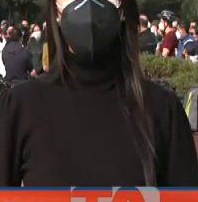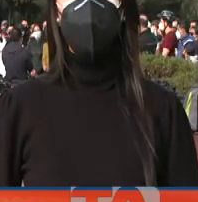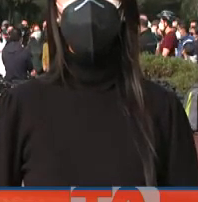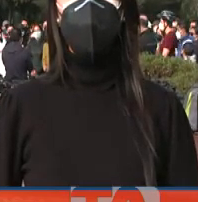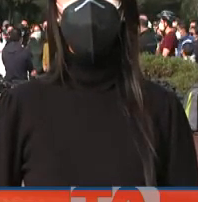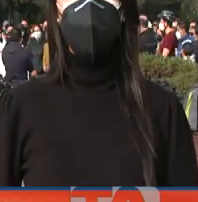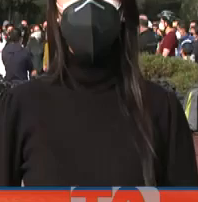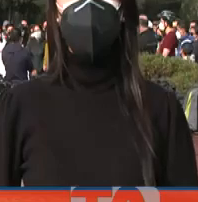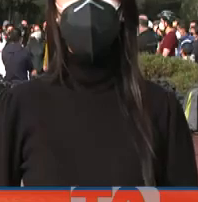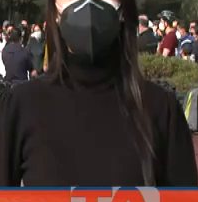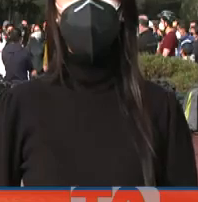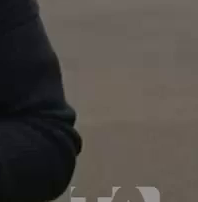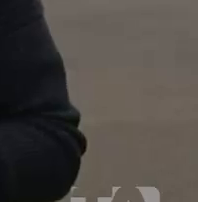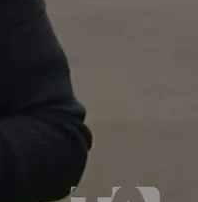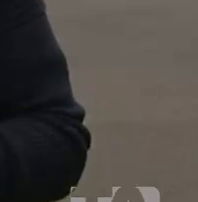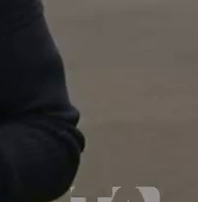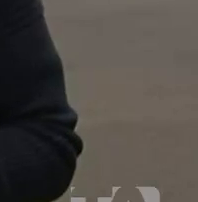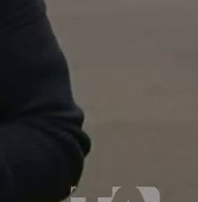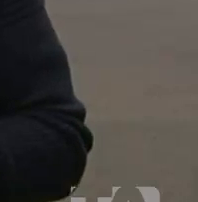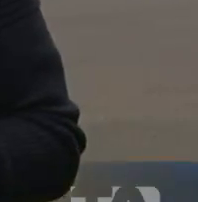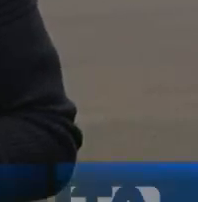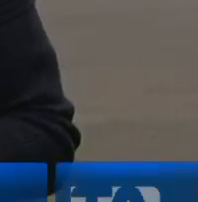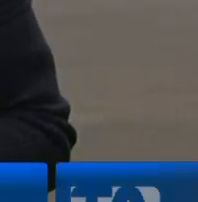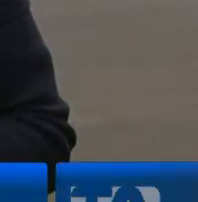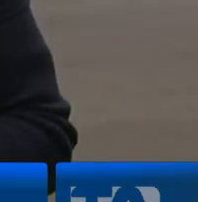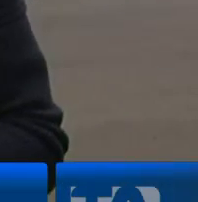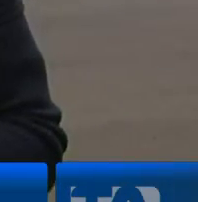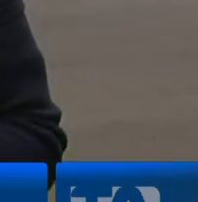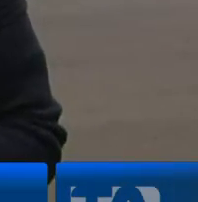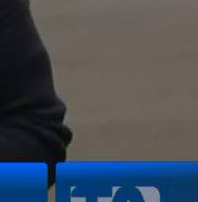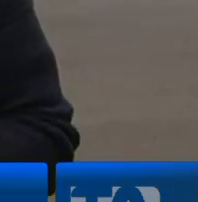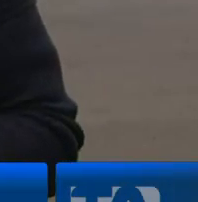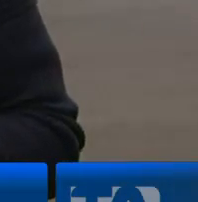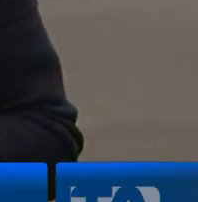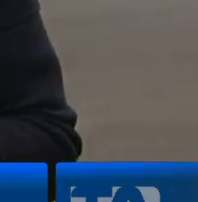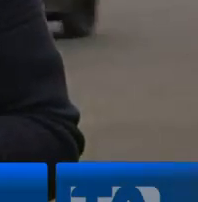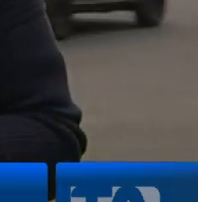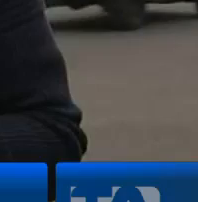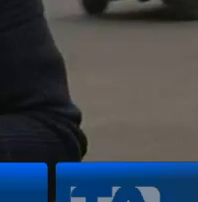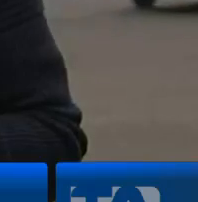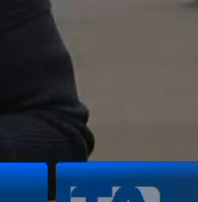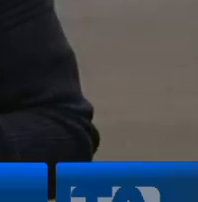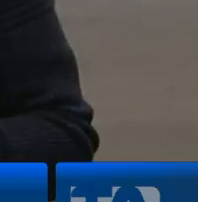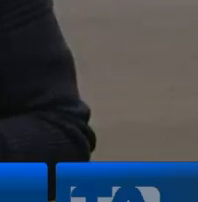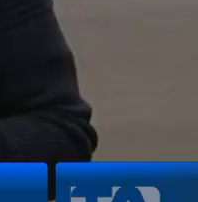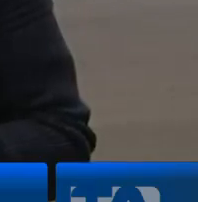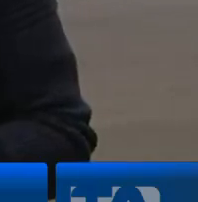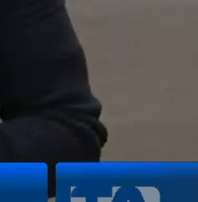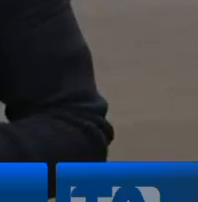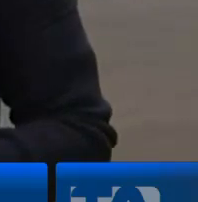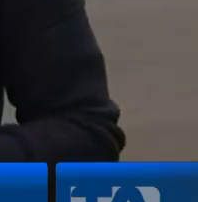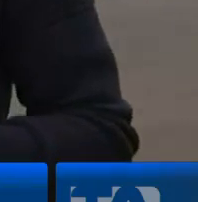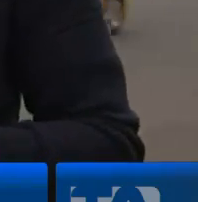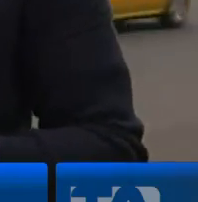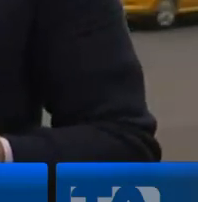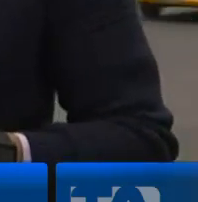¿Qué tal, compañeras? Qué gusto poder compartir con ustedes este espacio noticioso a esta hora de la mañana. Les cuento que nosotros estamos en la autopista General